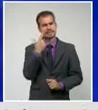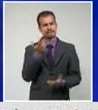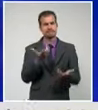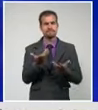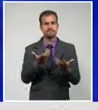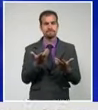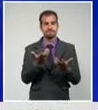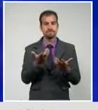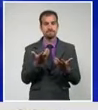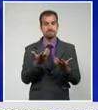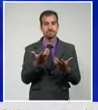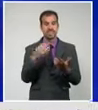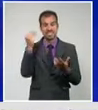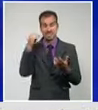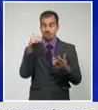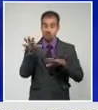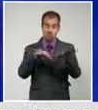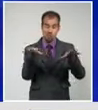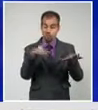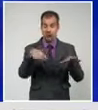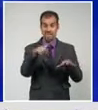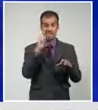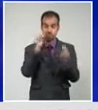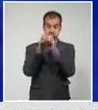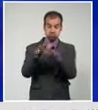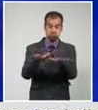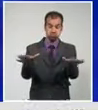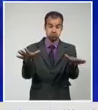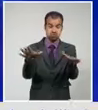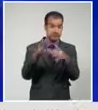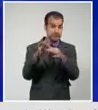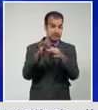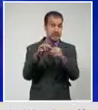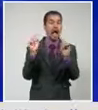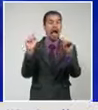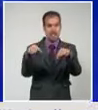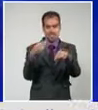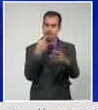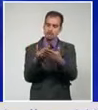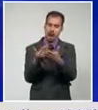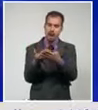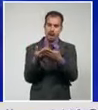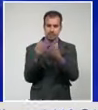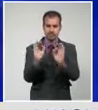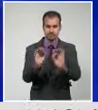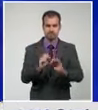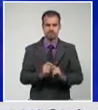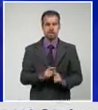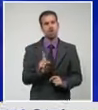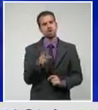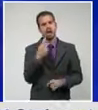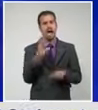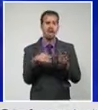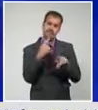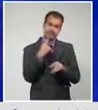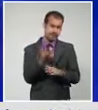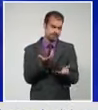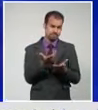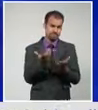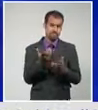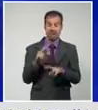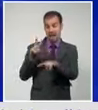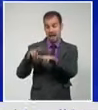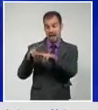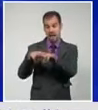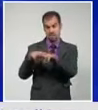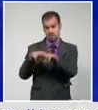los lugares donde tenemos transmisión más importante. Fíjense que uno a veces no lo dice, pero La Habana aporta todos los días